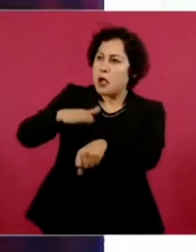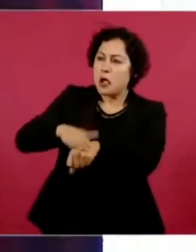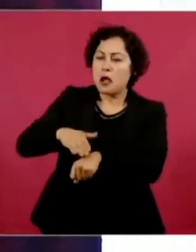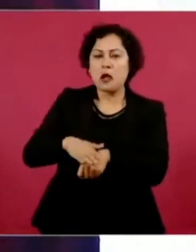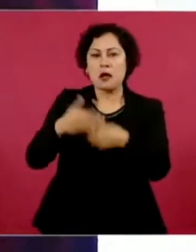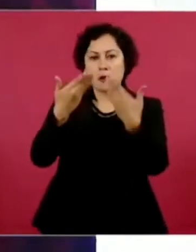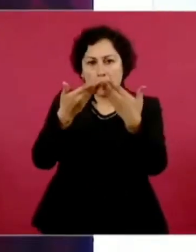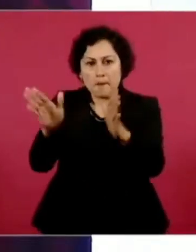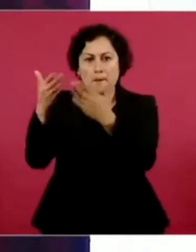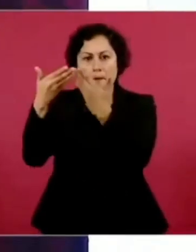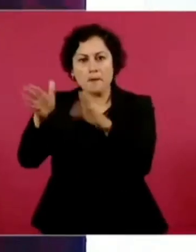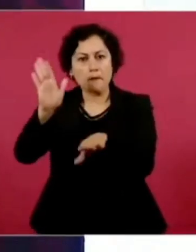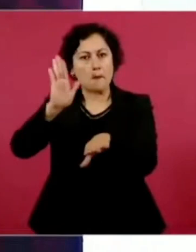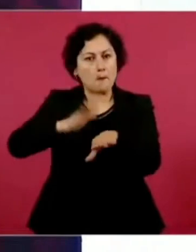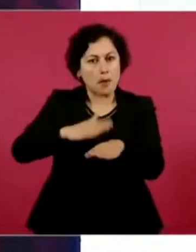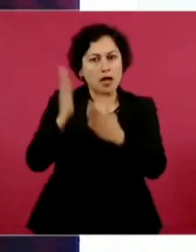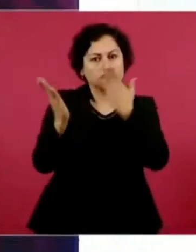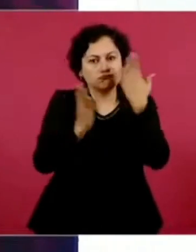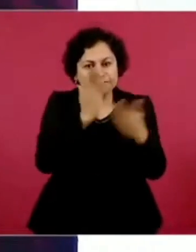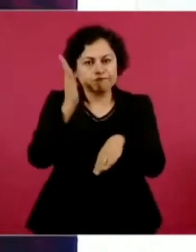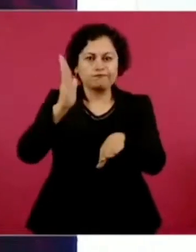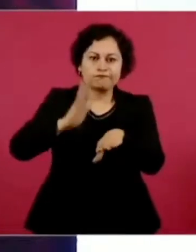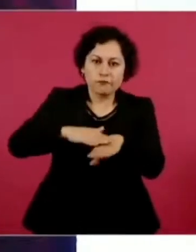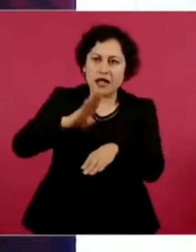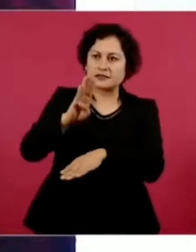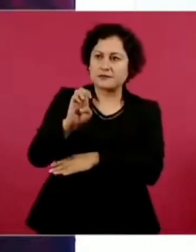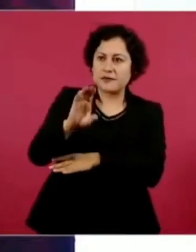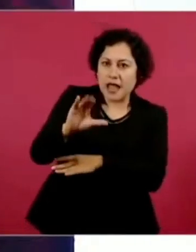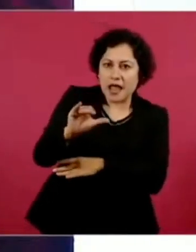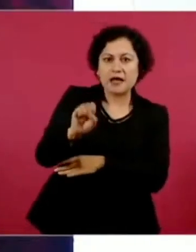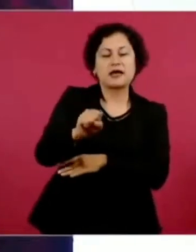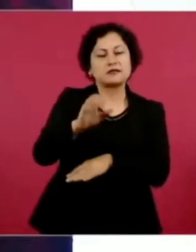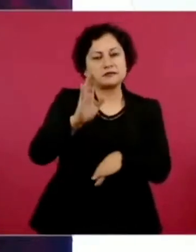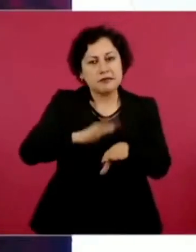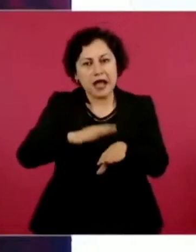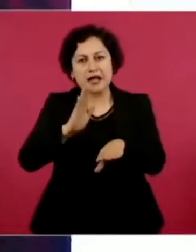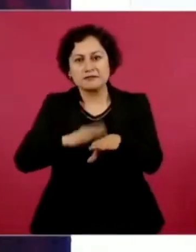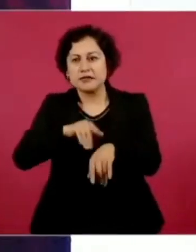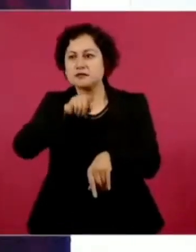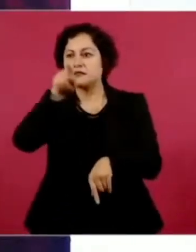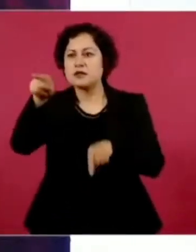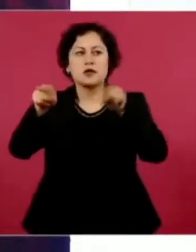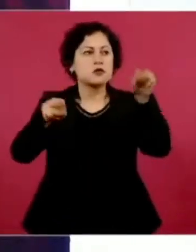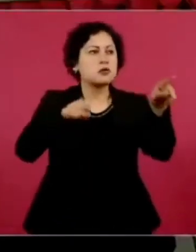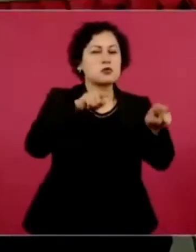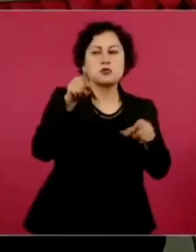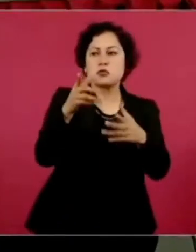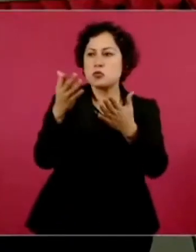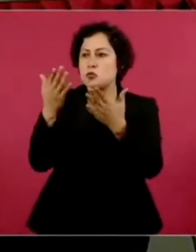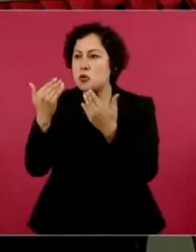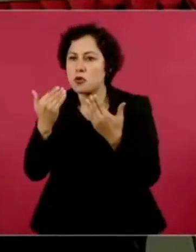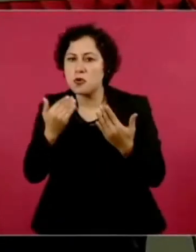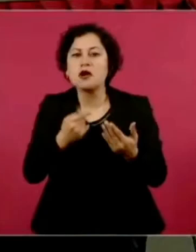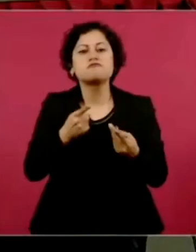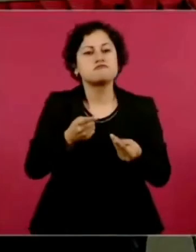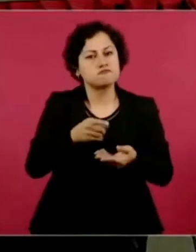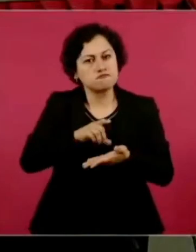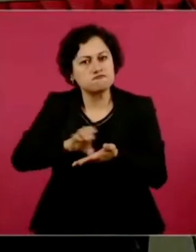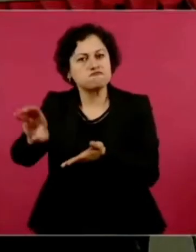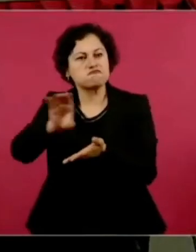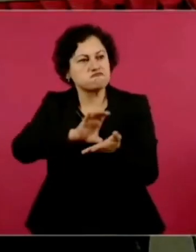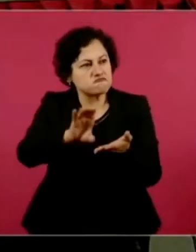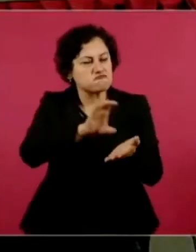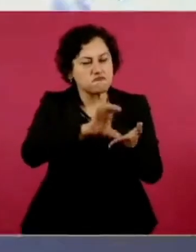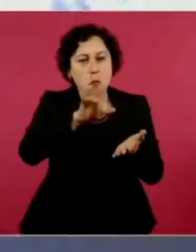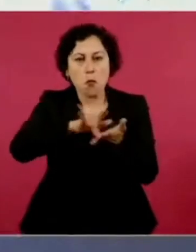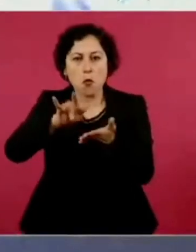también concentrarnos en las especialidades que eran más escasas y donde había más vacancia, se empezaron a formar más.